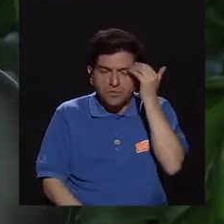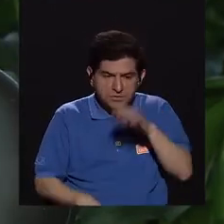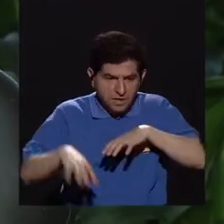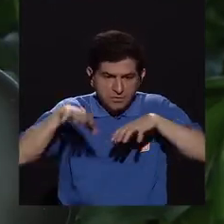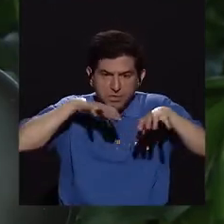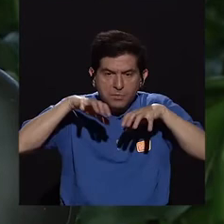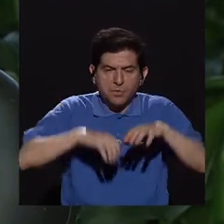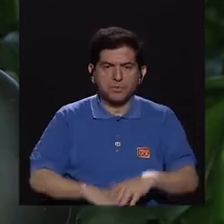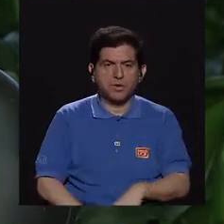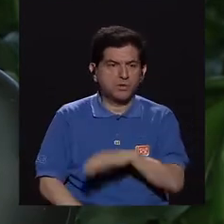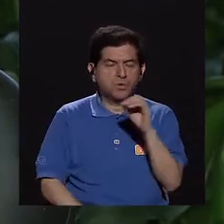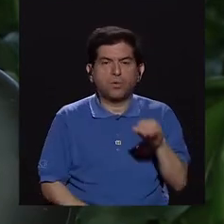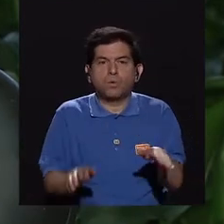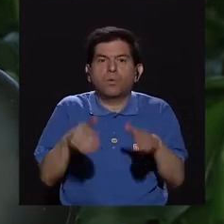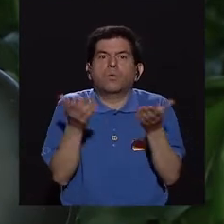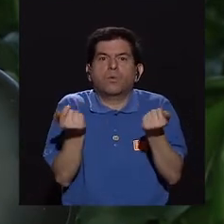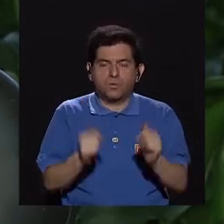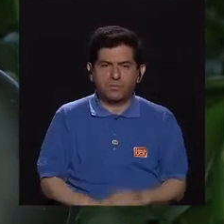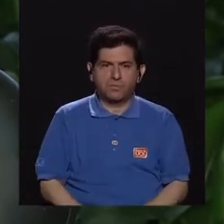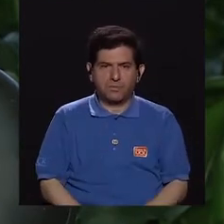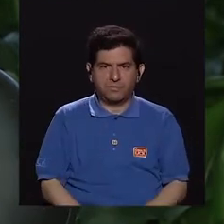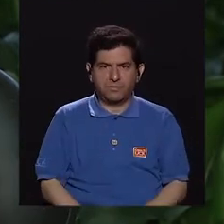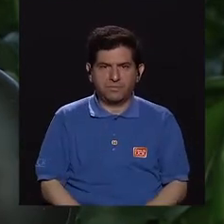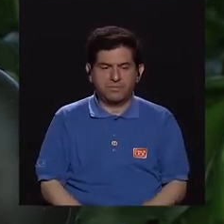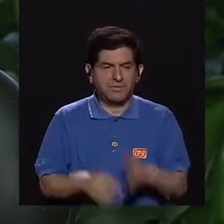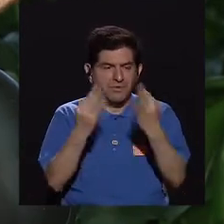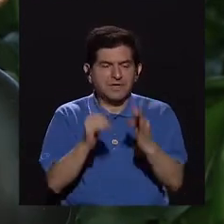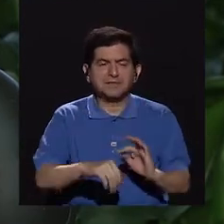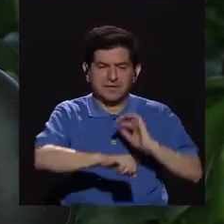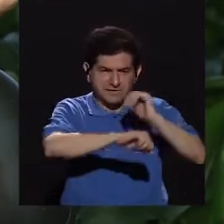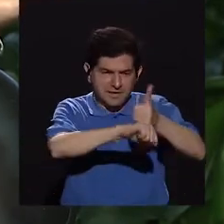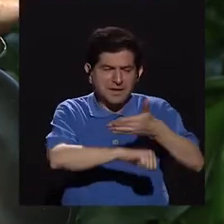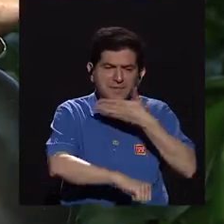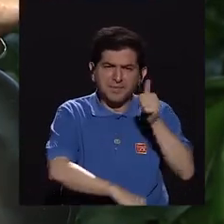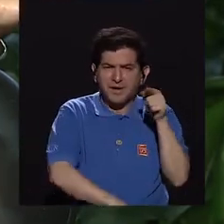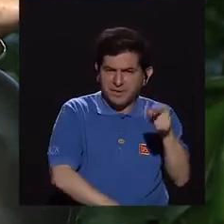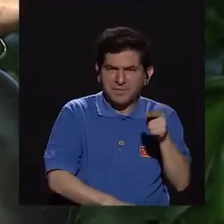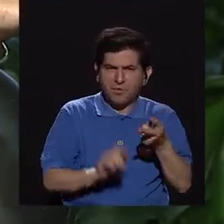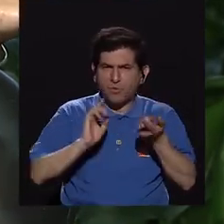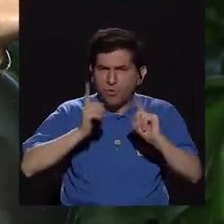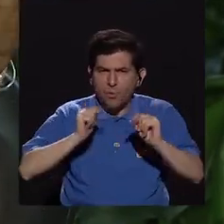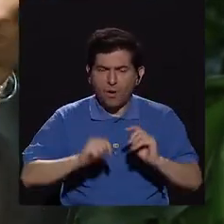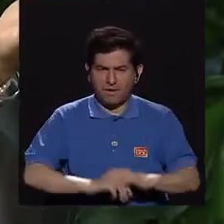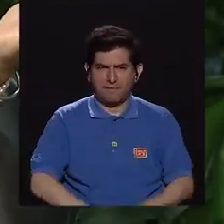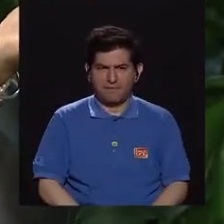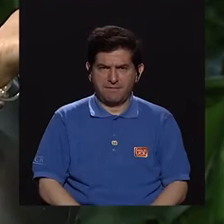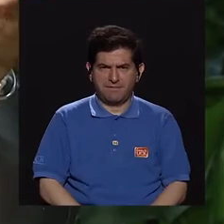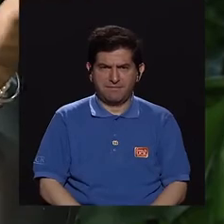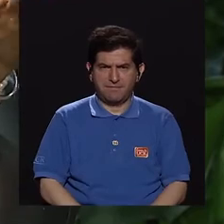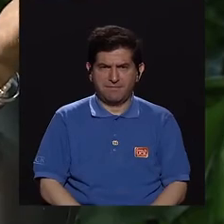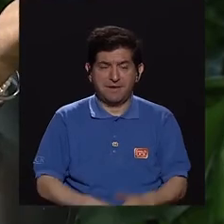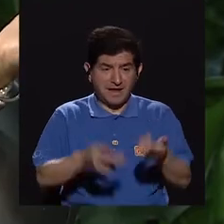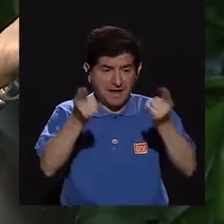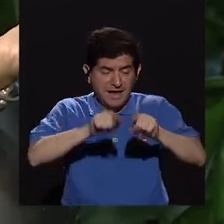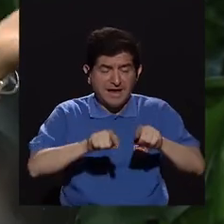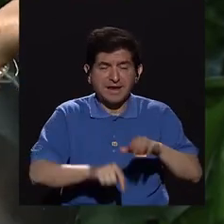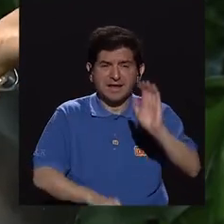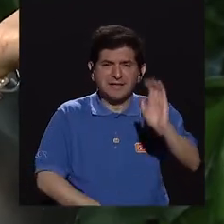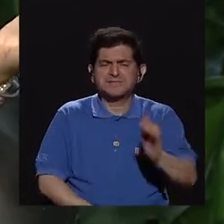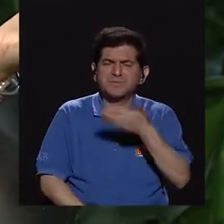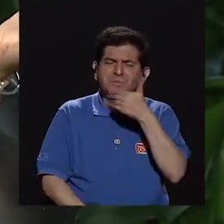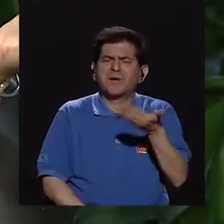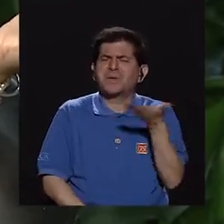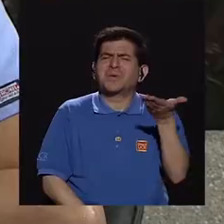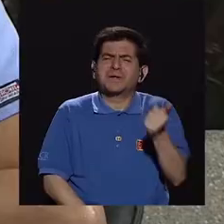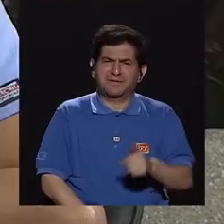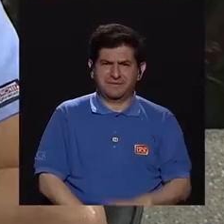si moverlos y cómo, digamos, en qué posición ponerlos para que sea mejor. Digamos, en el caso del niño, ¿qué es lo